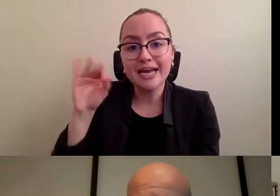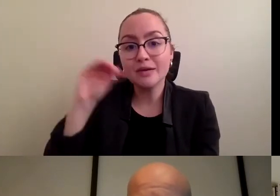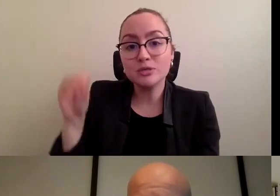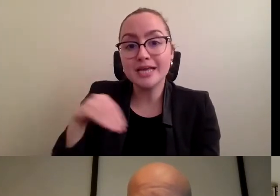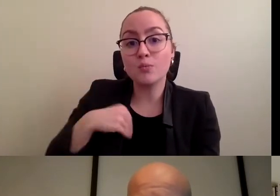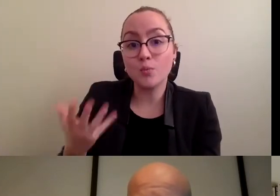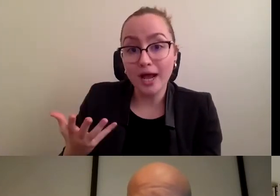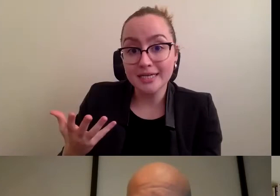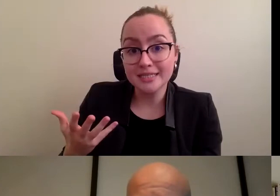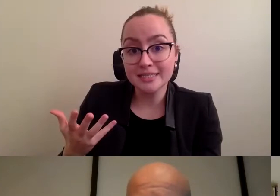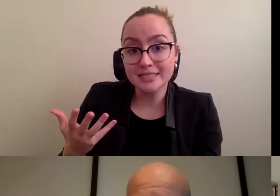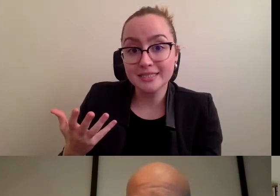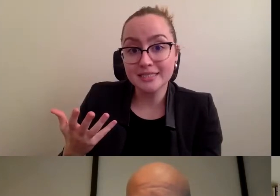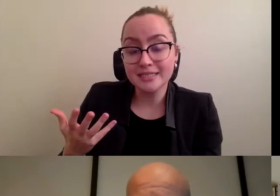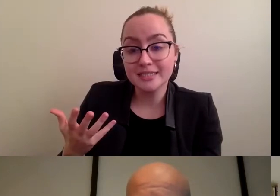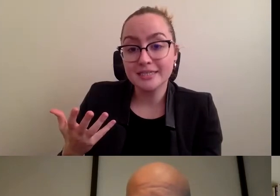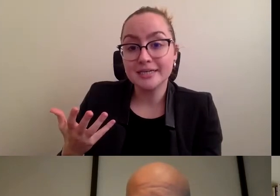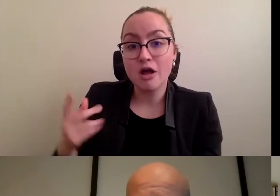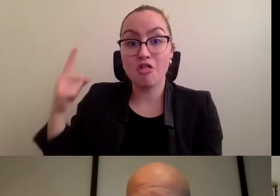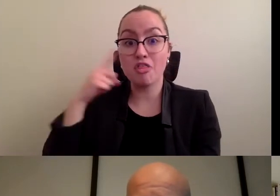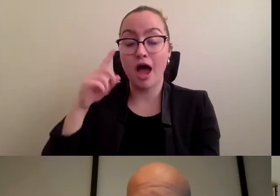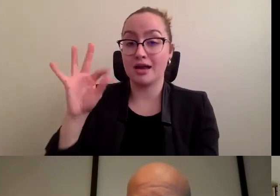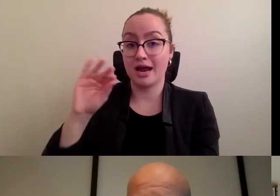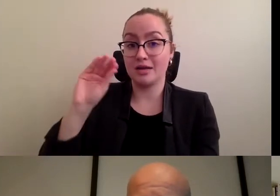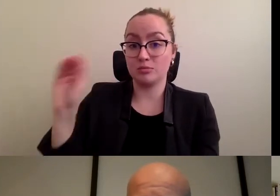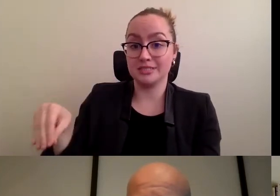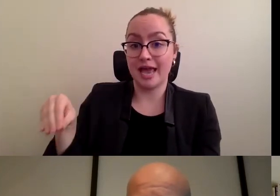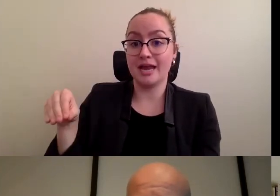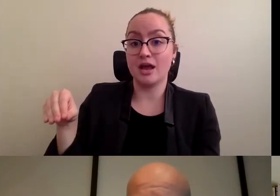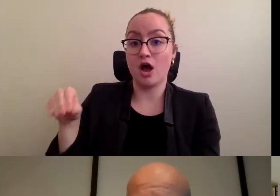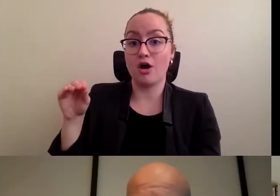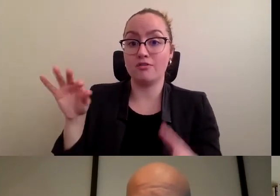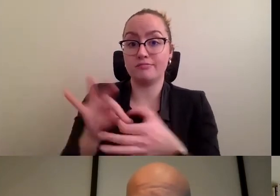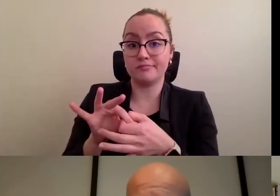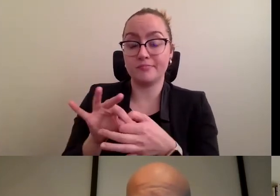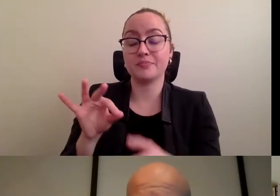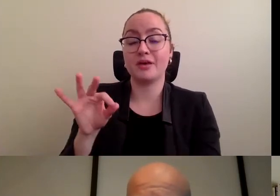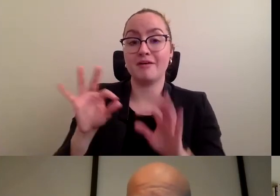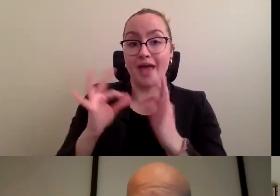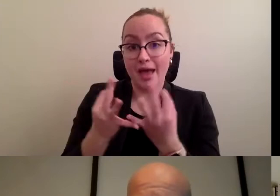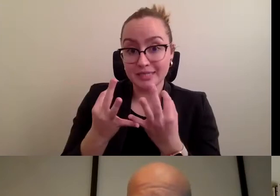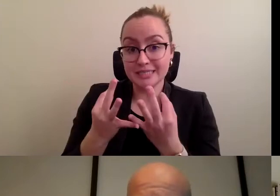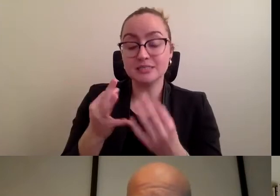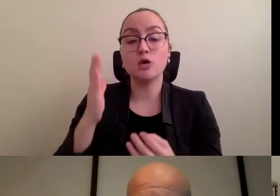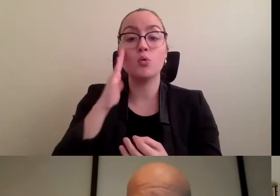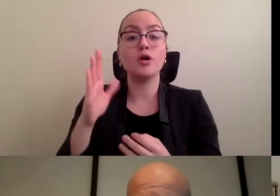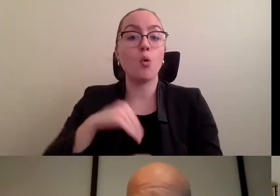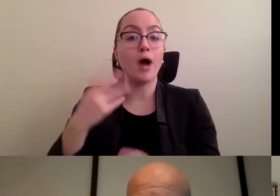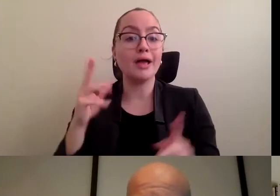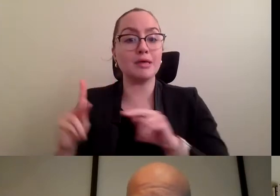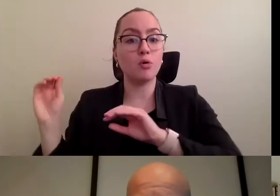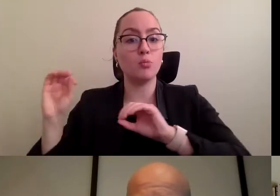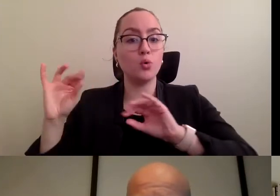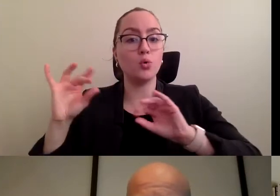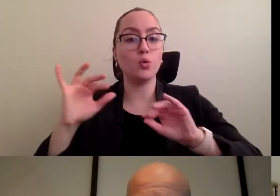Unidos era mayormente 90% blanco, y lo que pensaron los legisladores es que esto